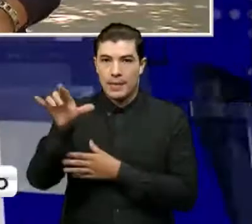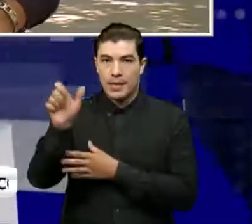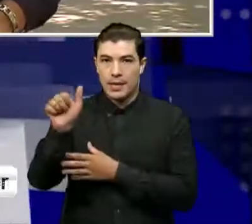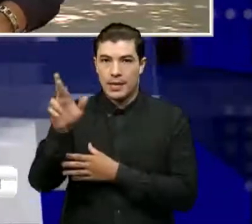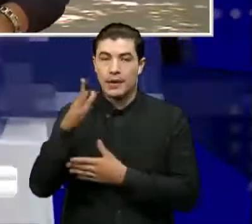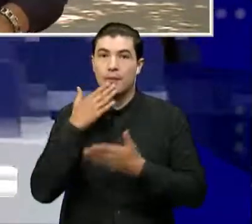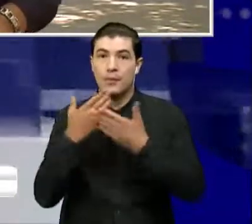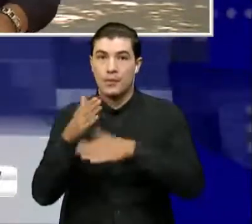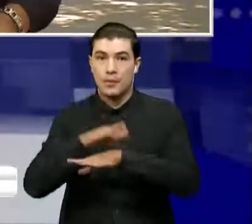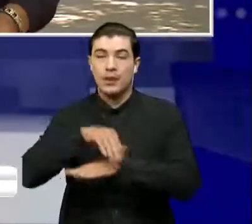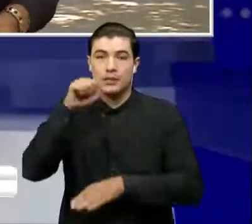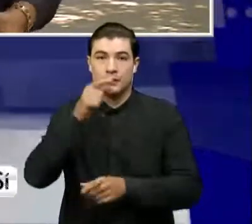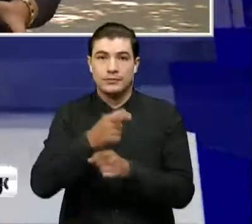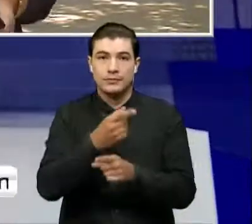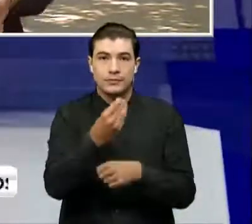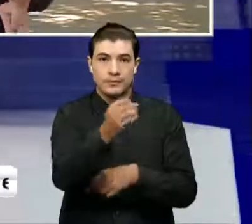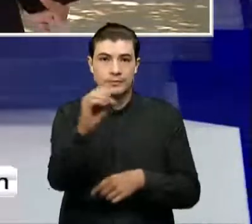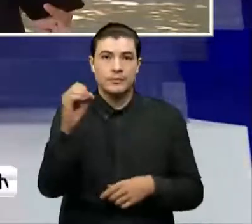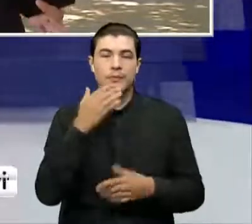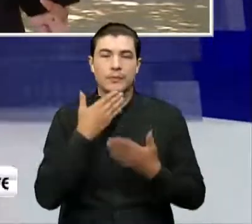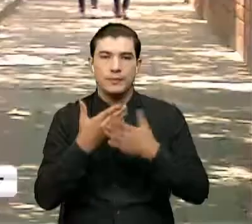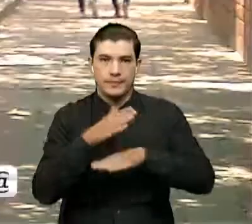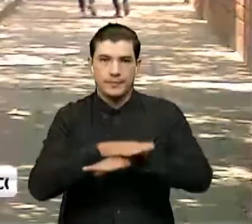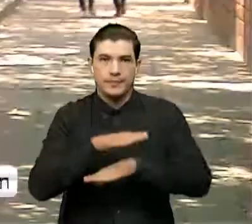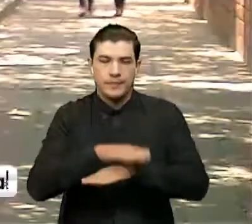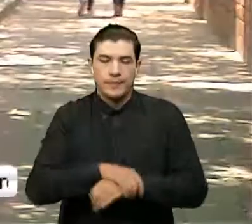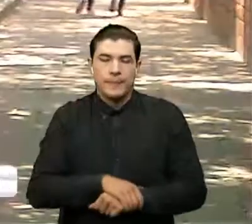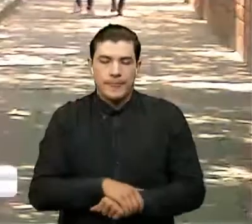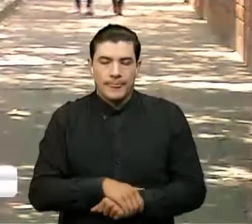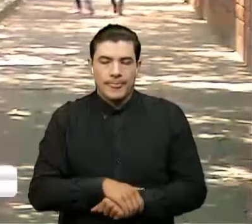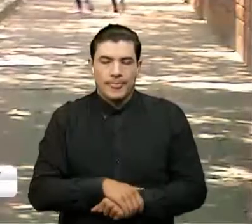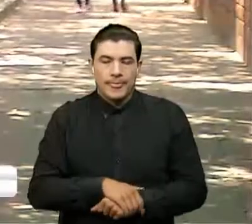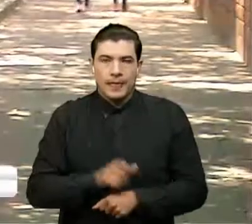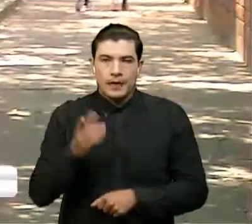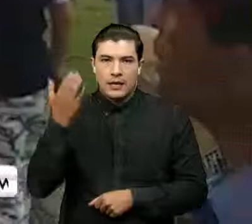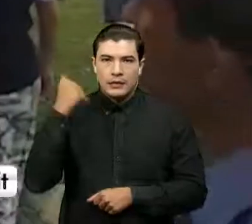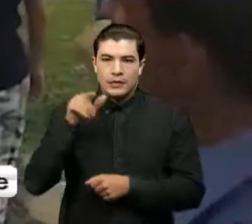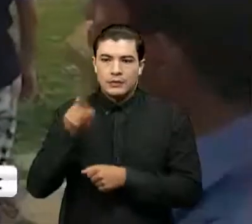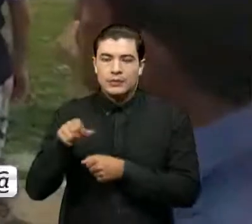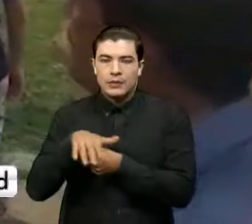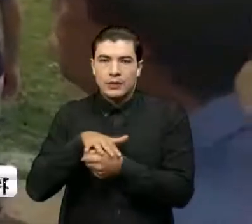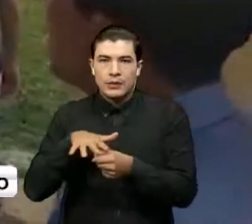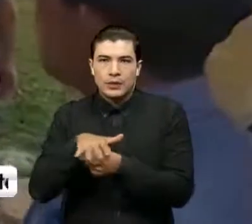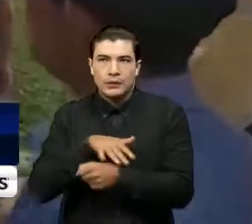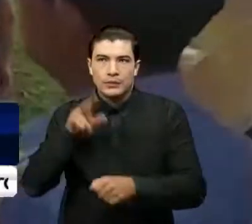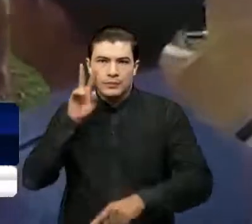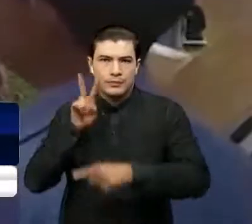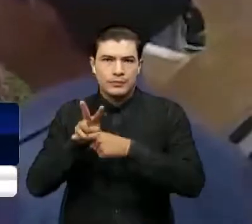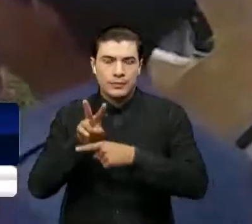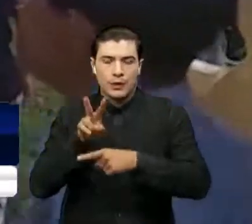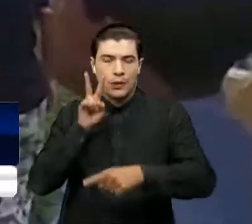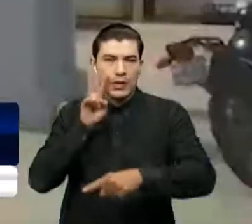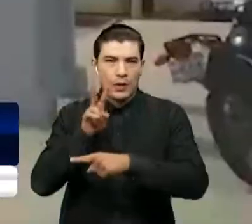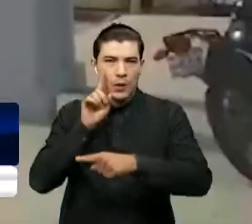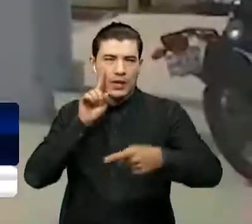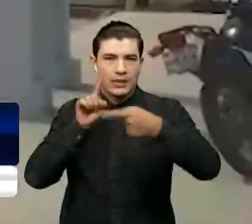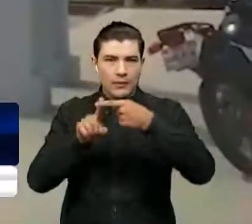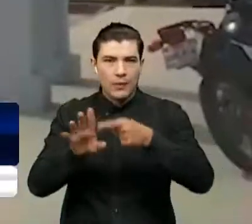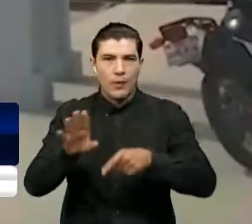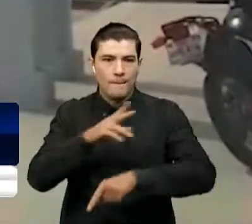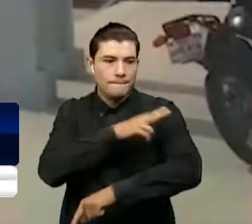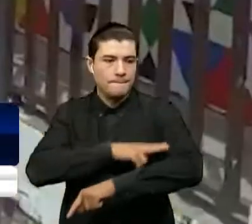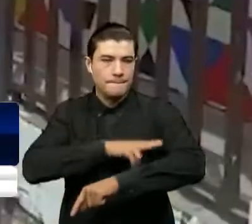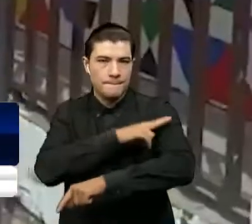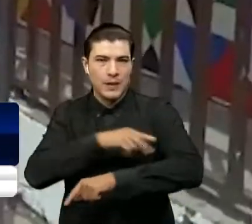buenas tardes compañeros y televidentes pues efectivamente tras estas situaciones que se han presentado con las misiones médicas en la zona del catatumbo es por eso que